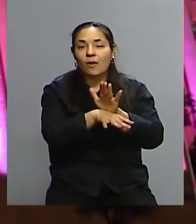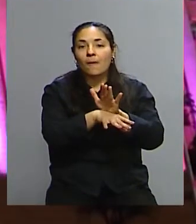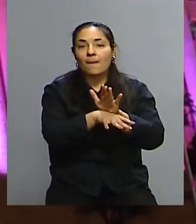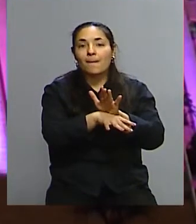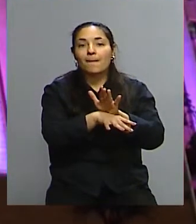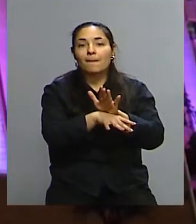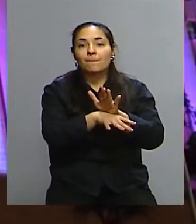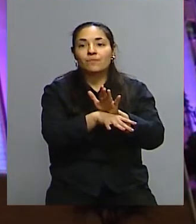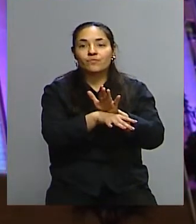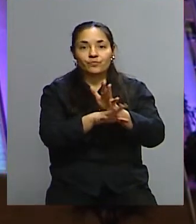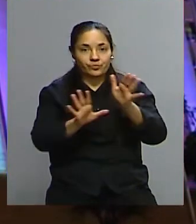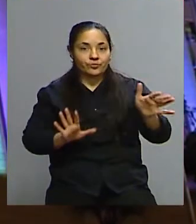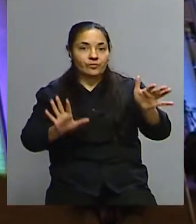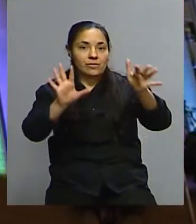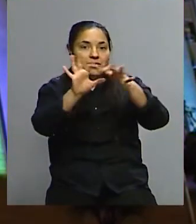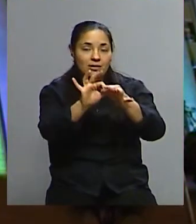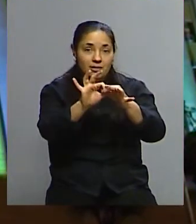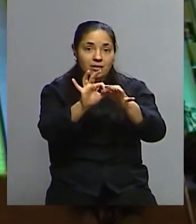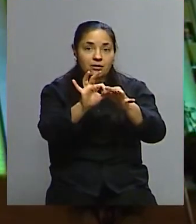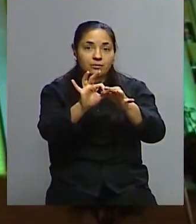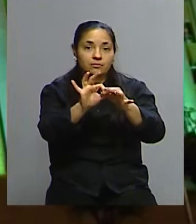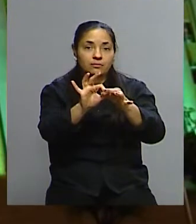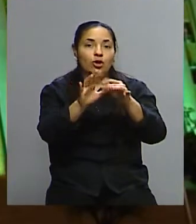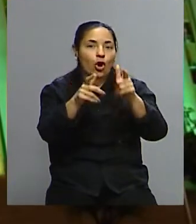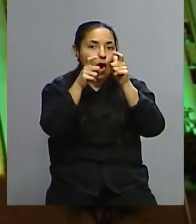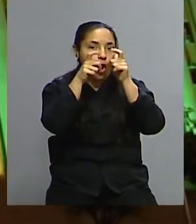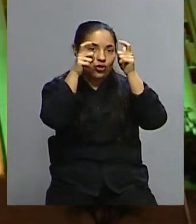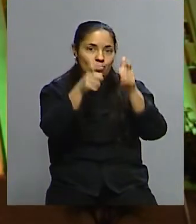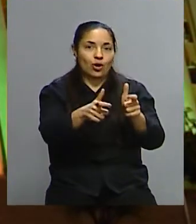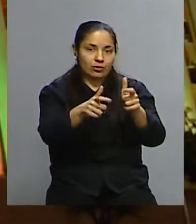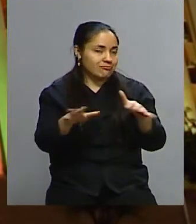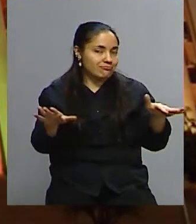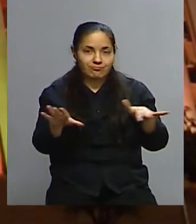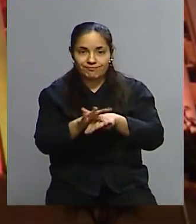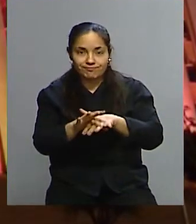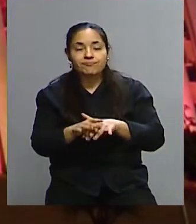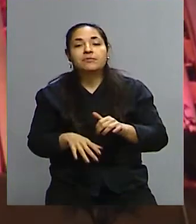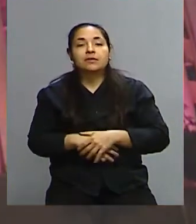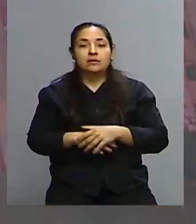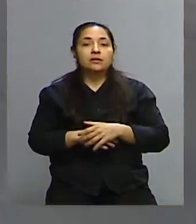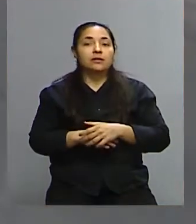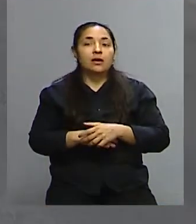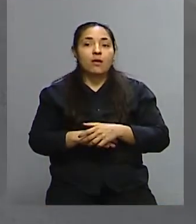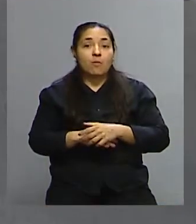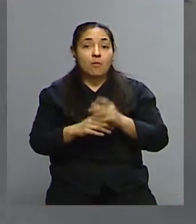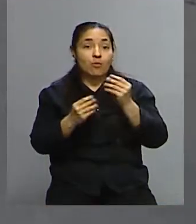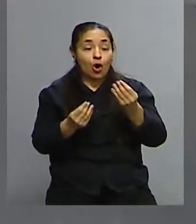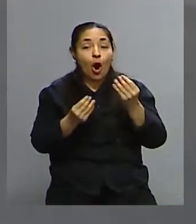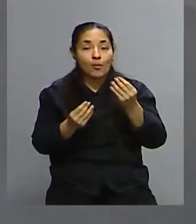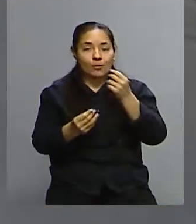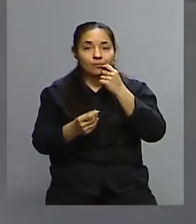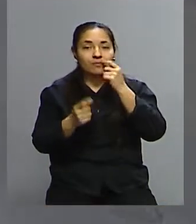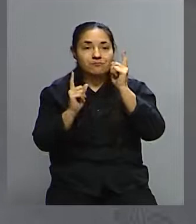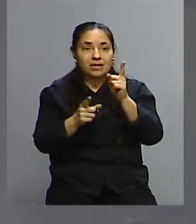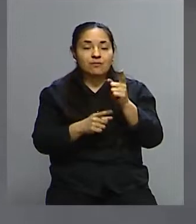está muy íntimamente unida al tema del control, ¿sí? Que es justamente ver cómo usamos los recursos que